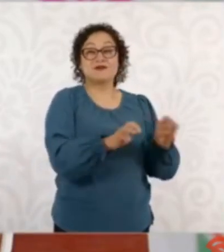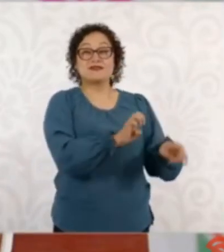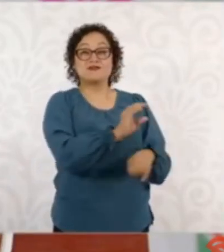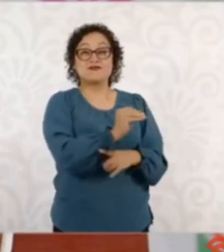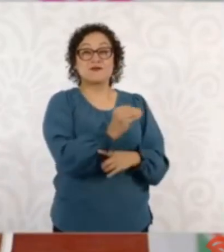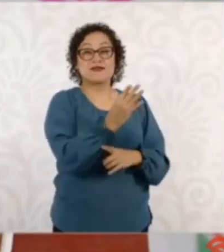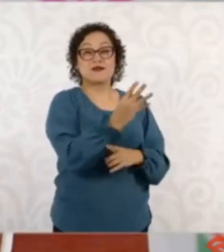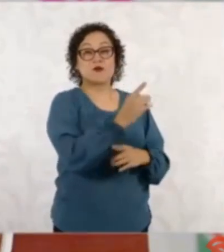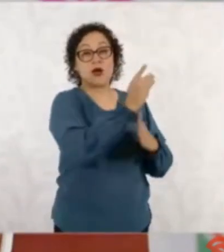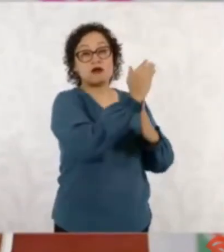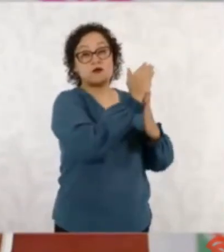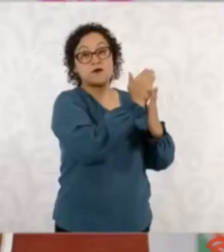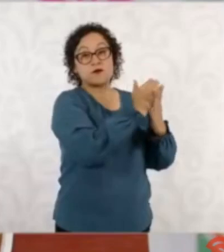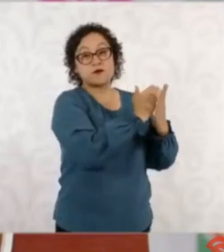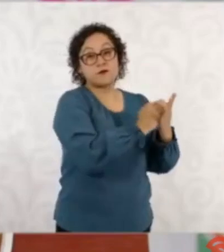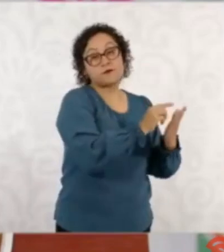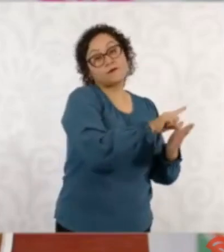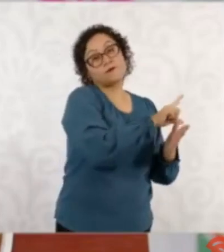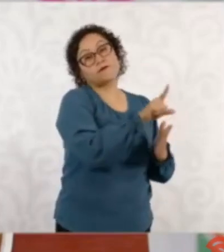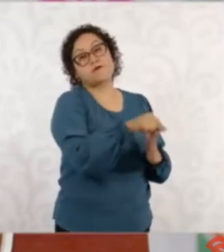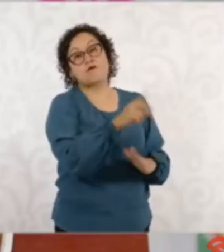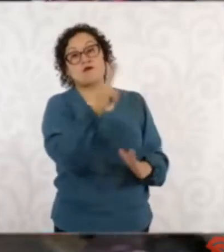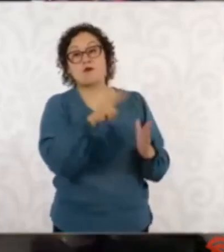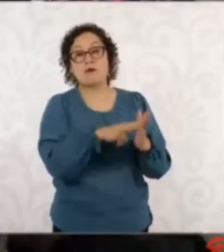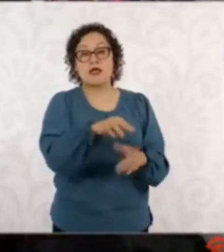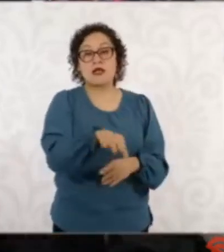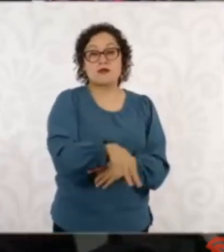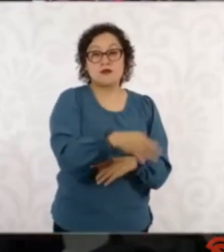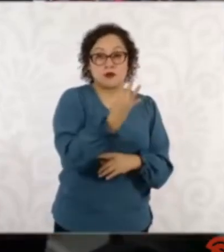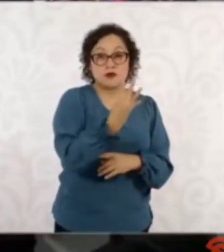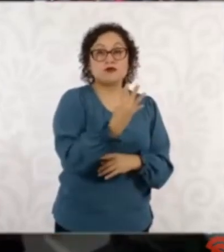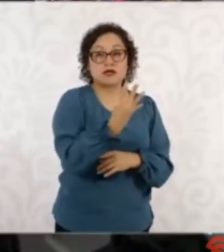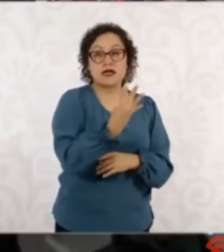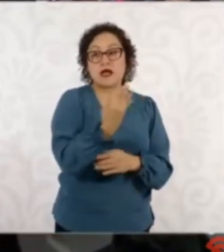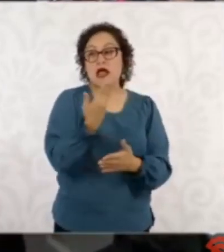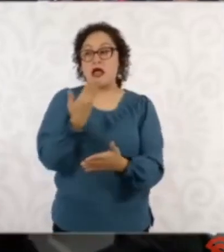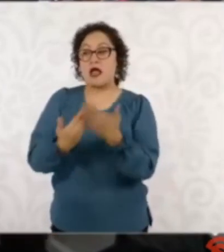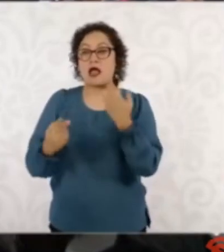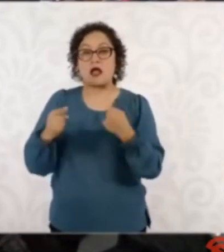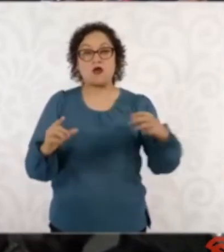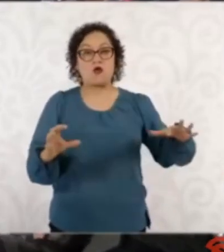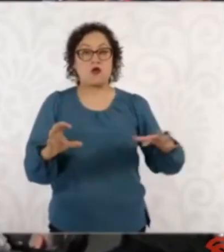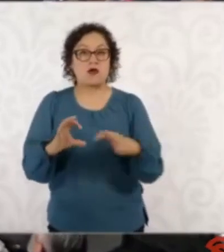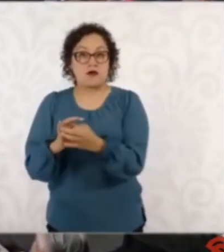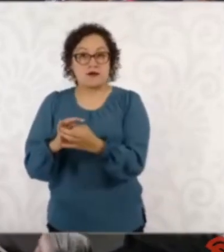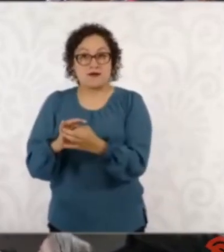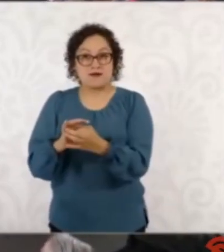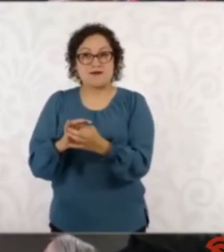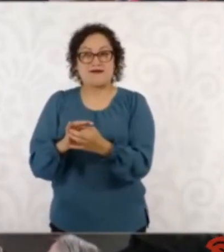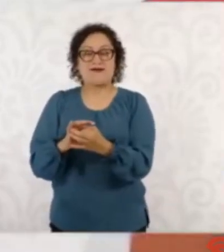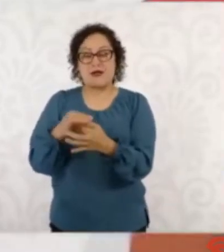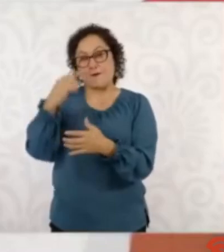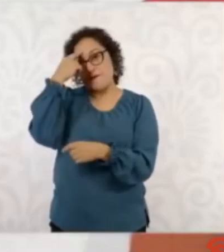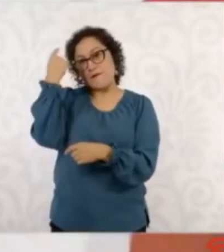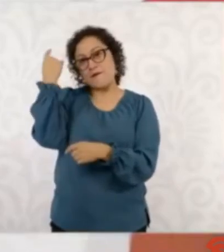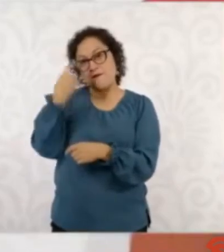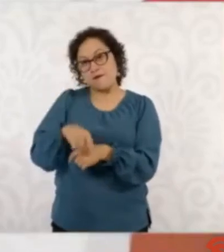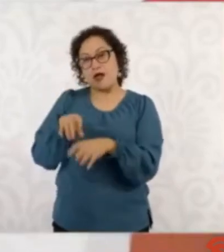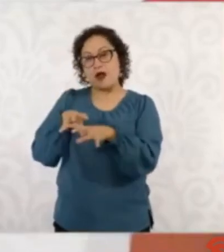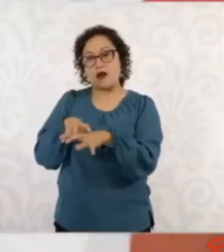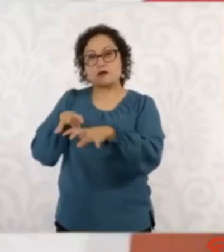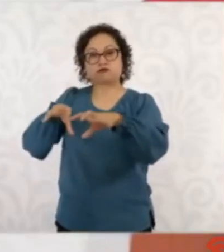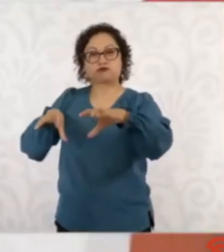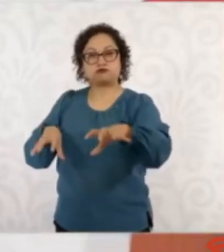1994, después del 2014, se hace la orientación para que el transporte de carga se vaya al Aeropuerto